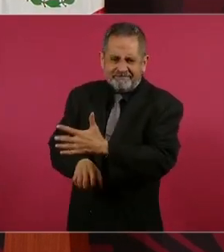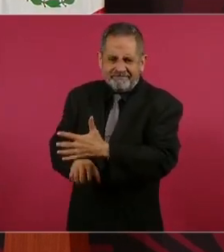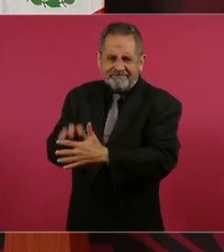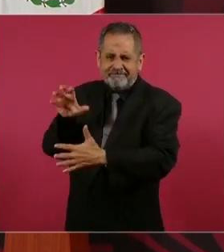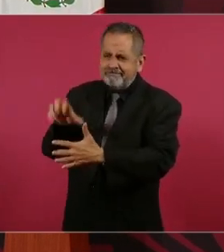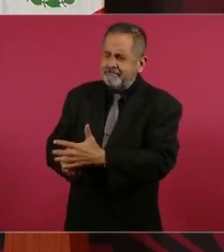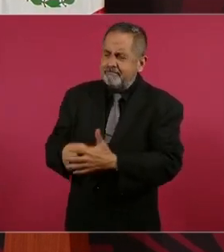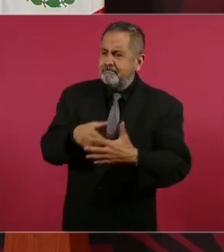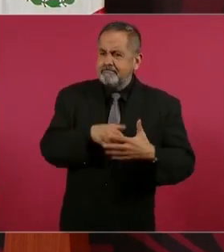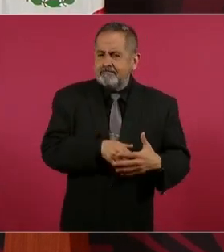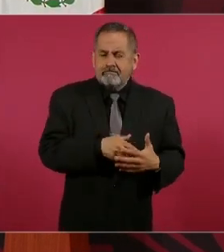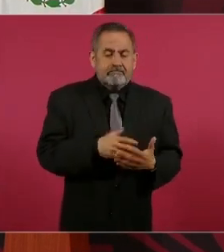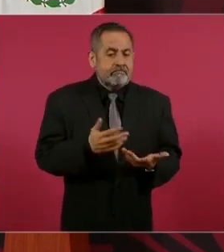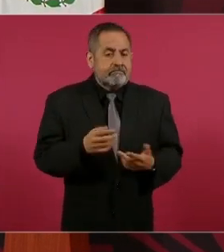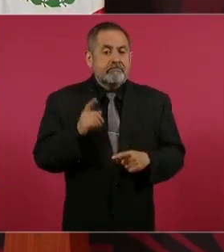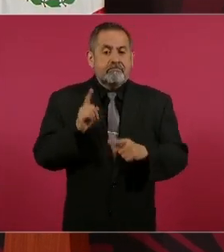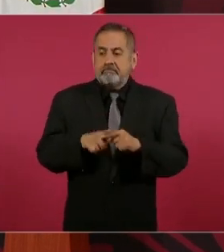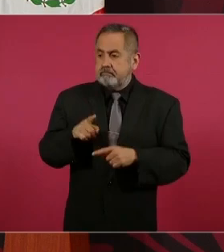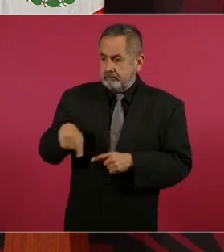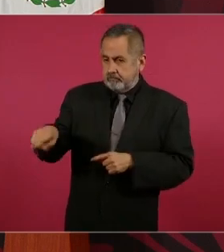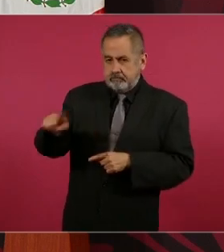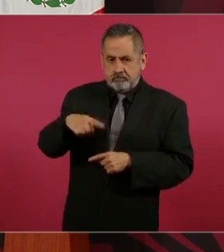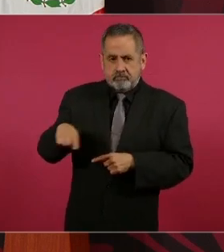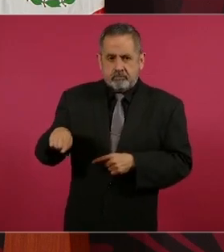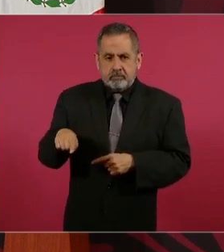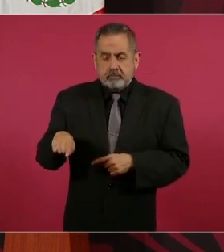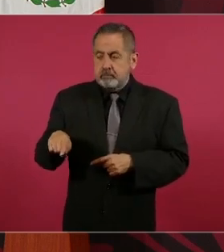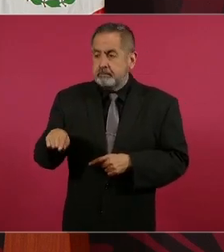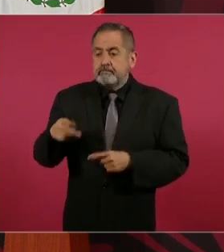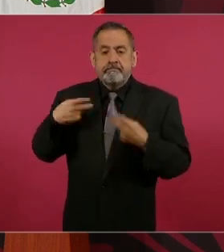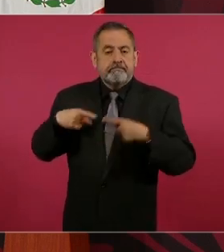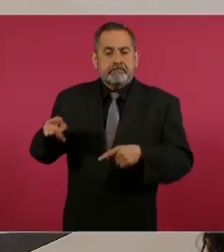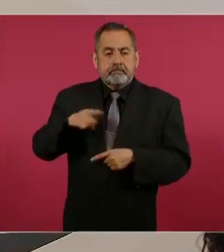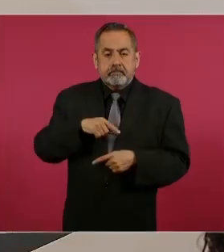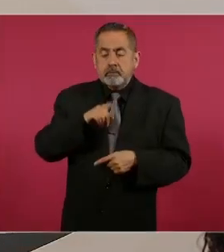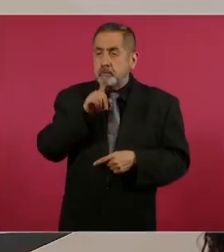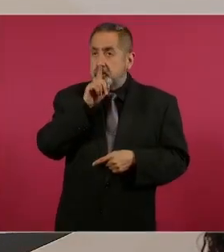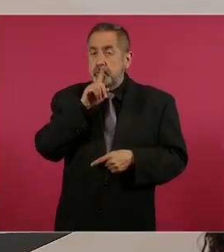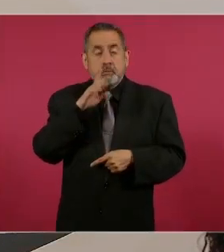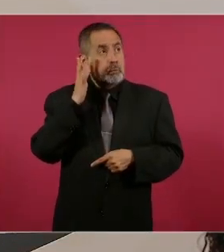necesitaban que los funcionarios se hicieran de la vista gorda,